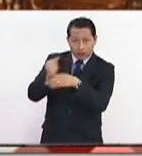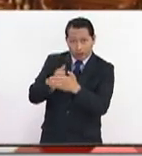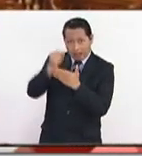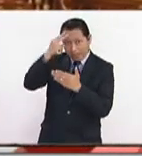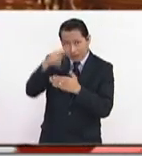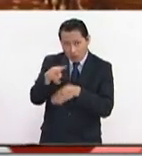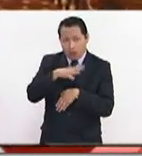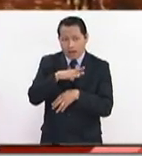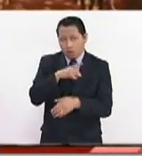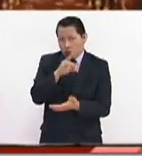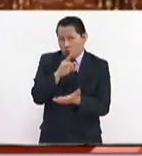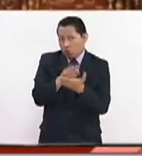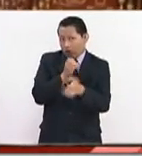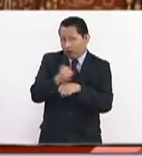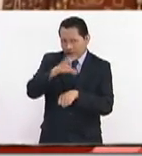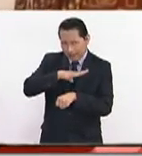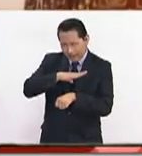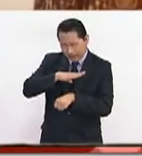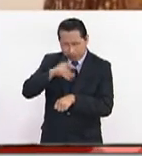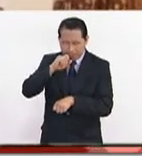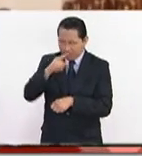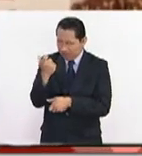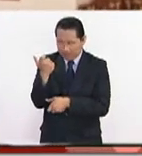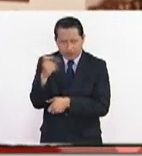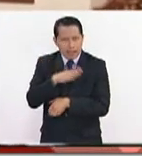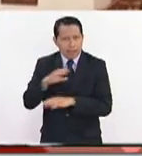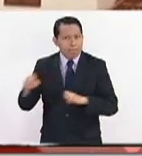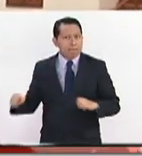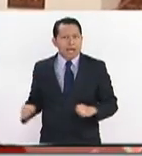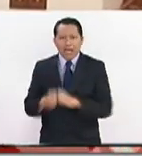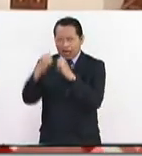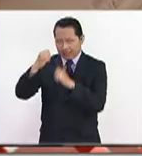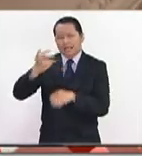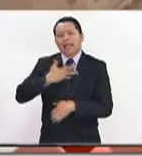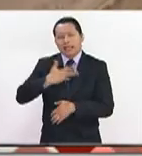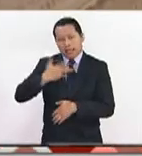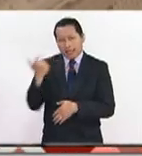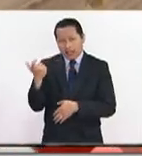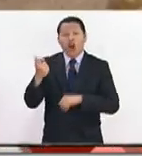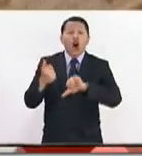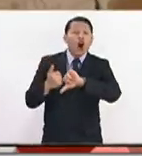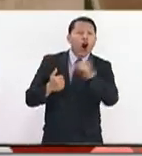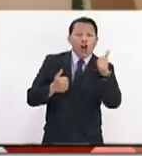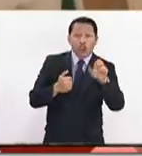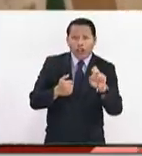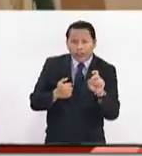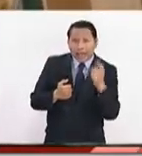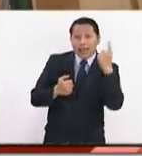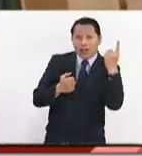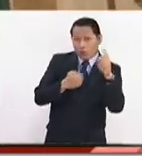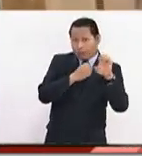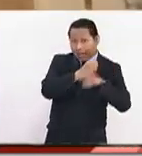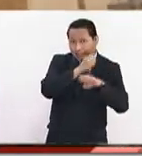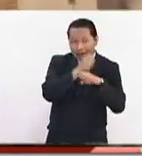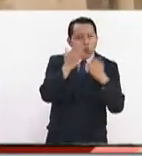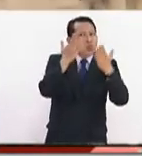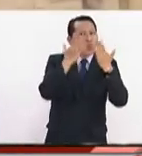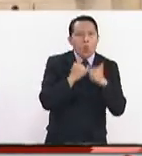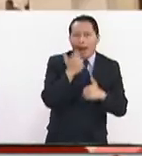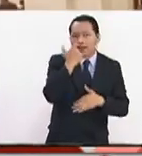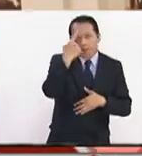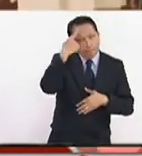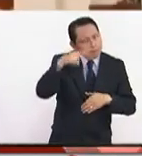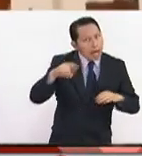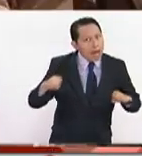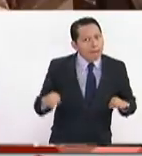única entidad que tiene fondos de emergencia. Ninguna otra de las 31 extras entidades de esta República